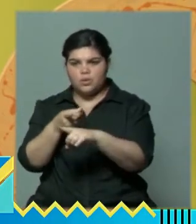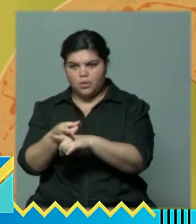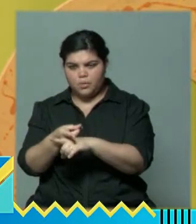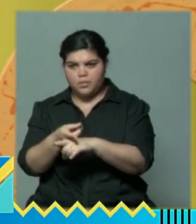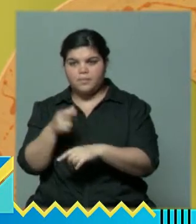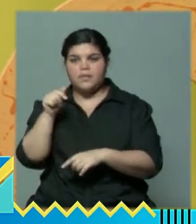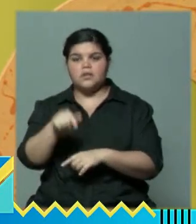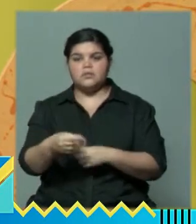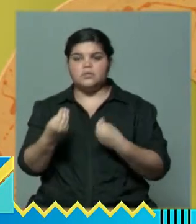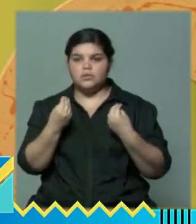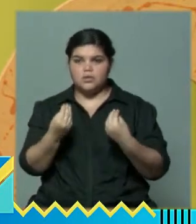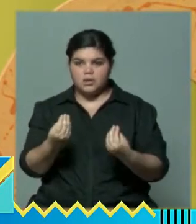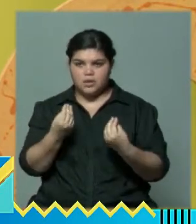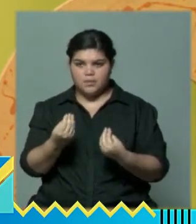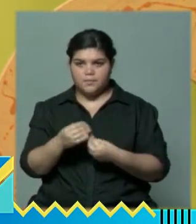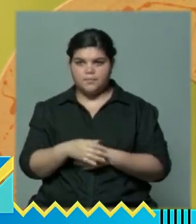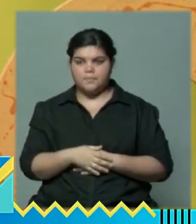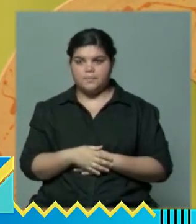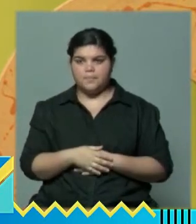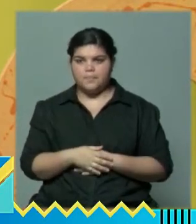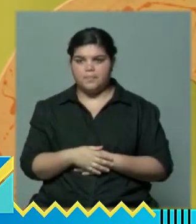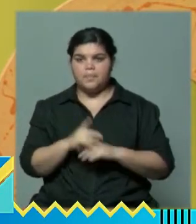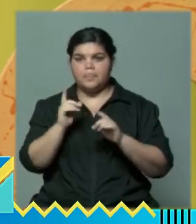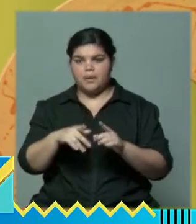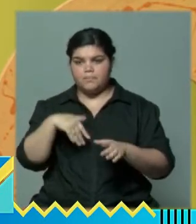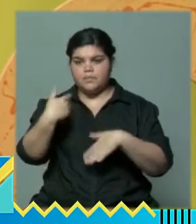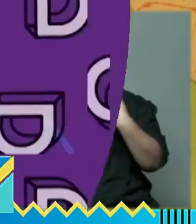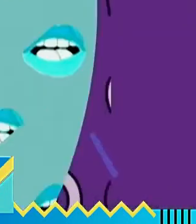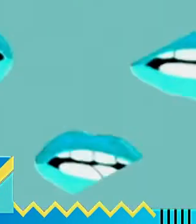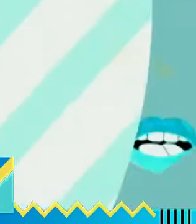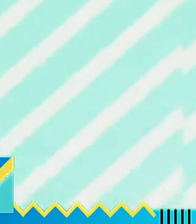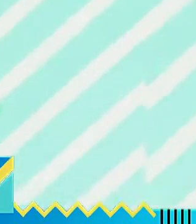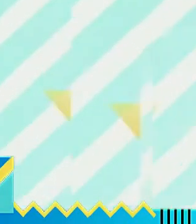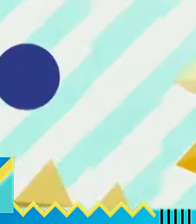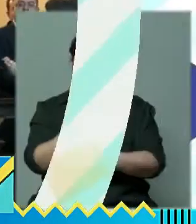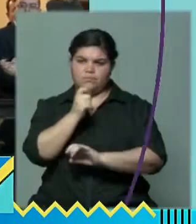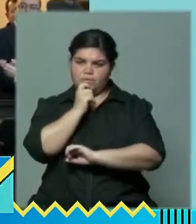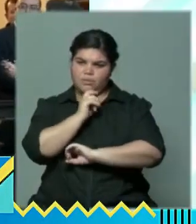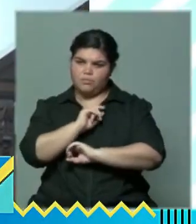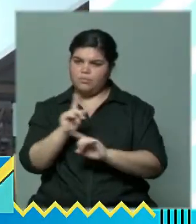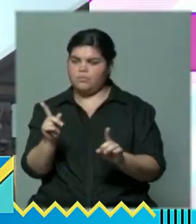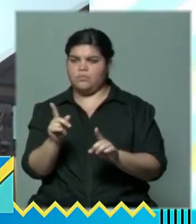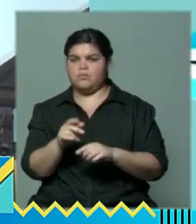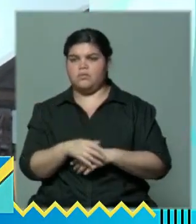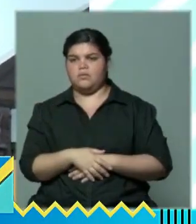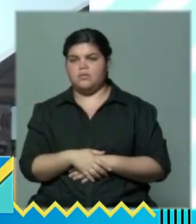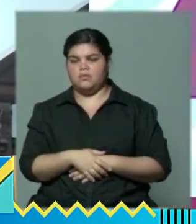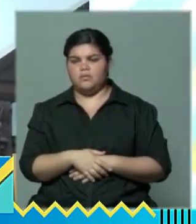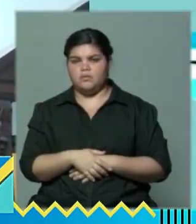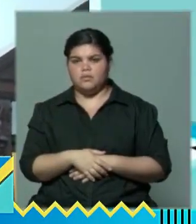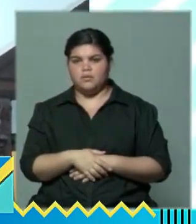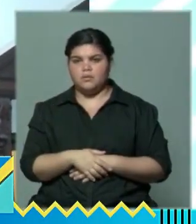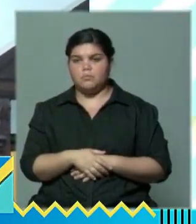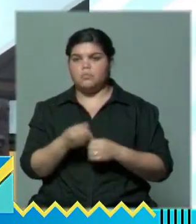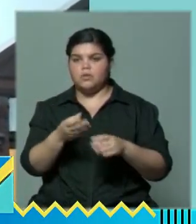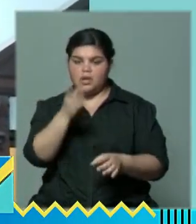por lógica, va a generar algún tipo de expresión de repudio. Porque si a un laburante le sacan